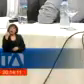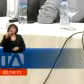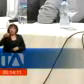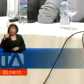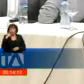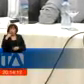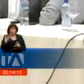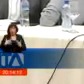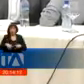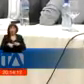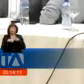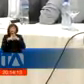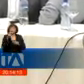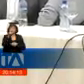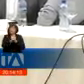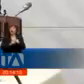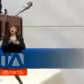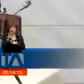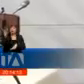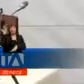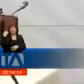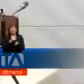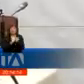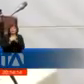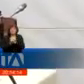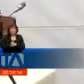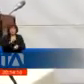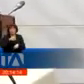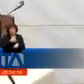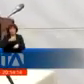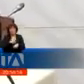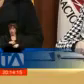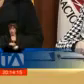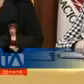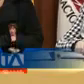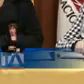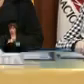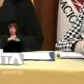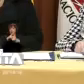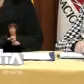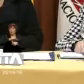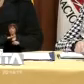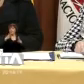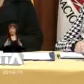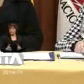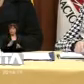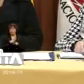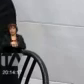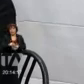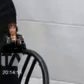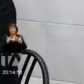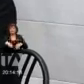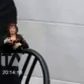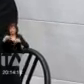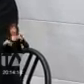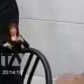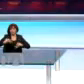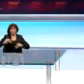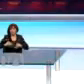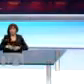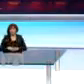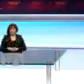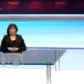que Espinosa dejó su cargo, por lo cual, pasado ese tiempo, ella no sería objeto de juicio político. En Quito, Andrea Samaniego, 24